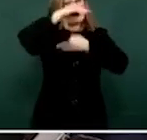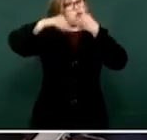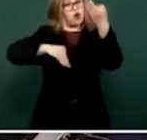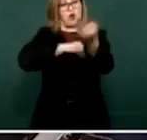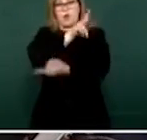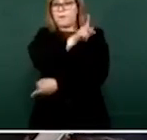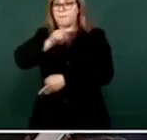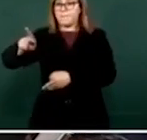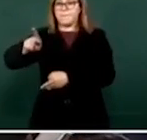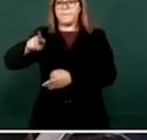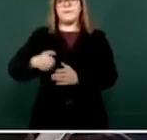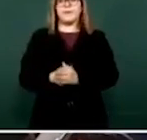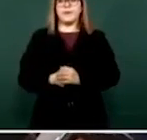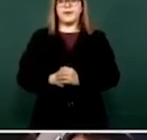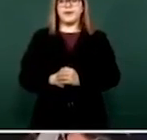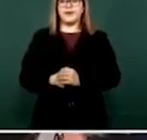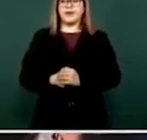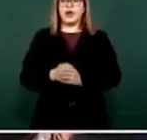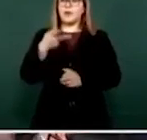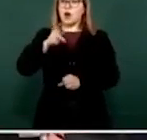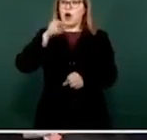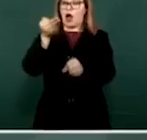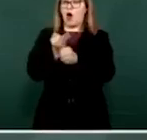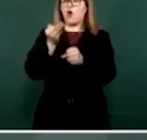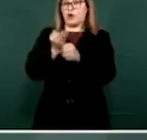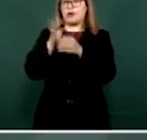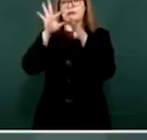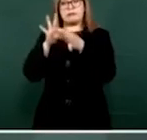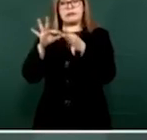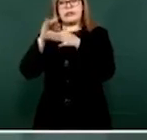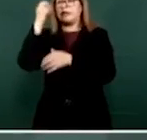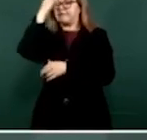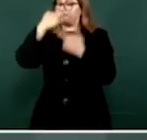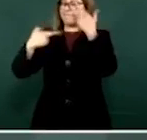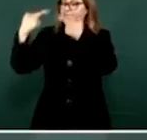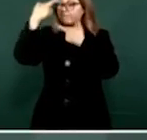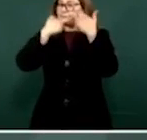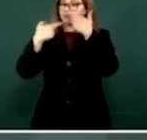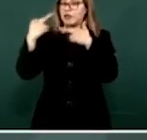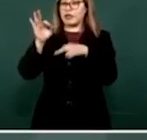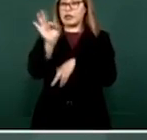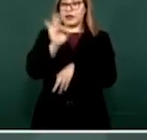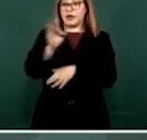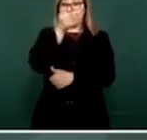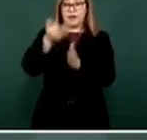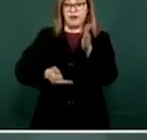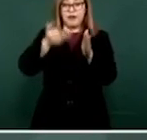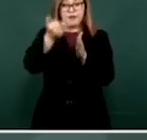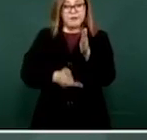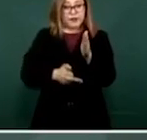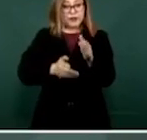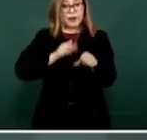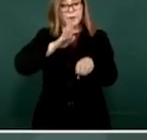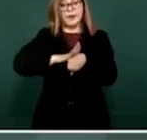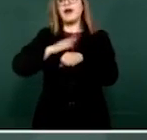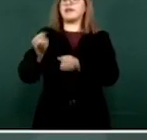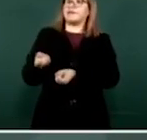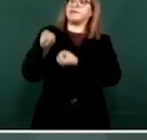No, ahora mismo lo vemos para si falta que les llegue.